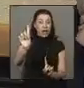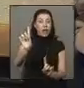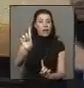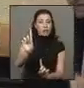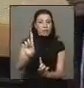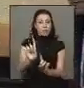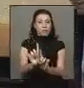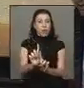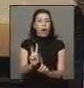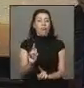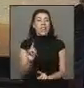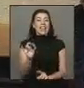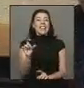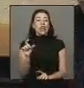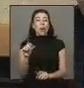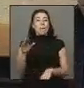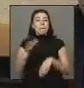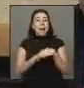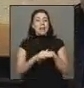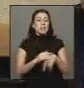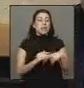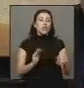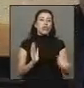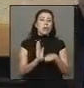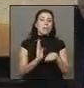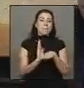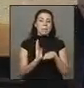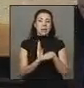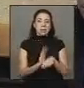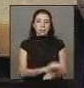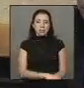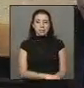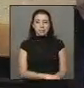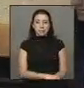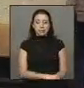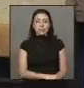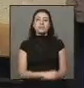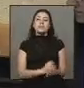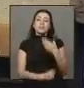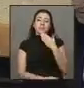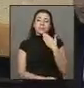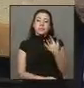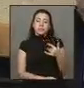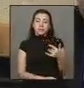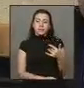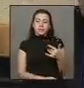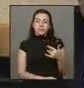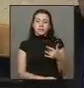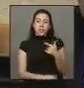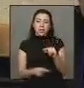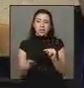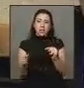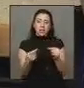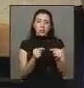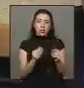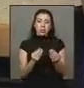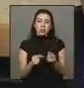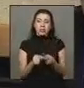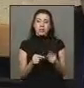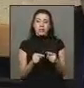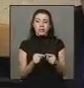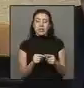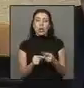veces entre el viático máximo y el viático mínimo. Y lo que es todavía más importante, porque aquí lo hemos discutido muchas